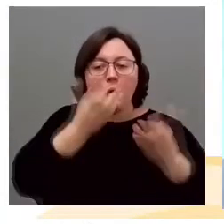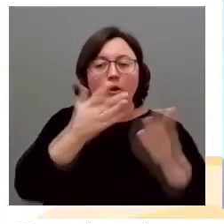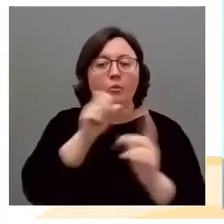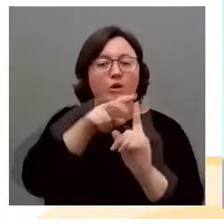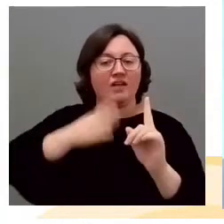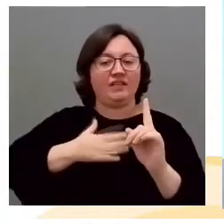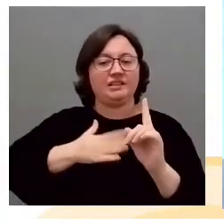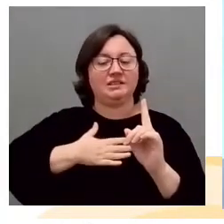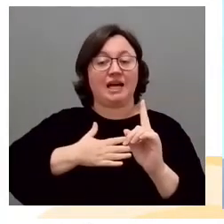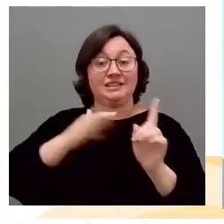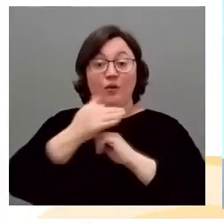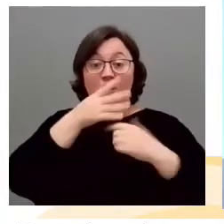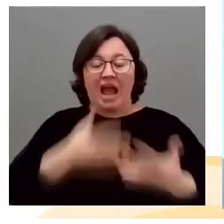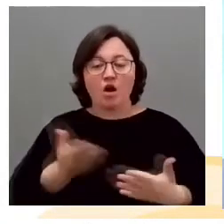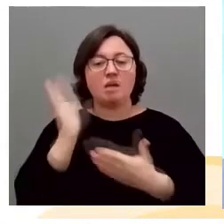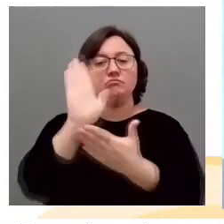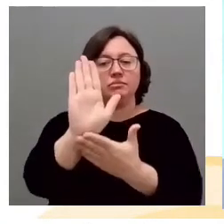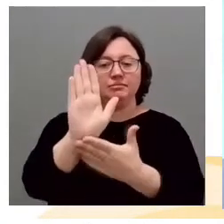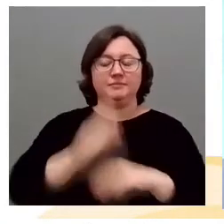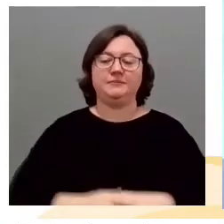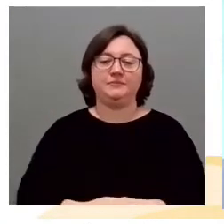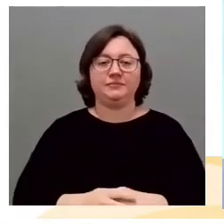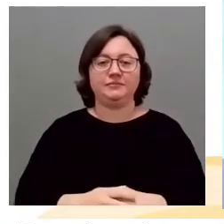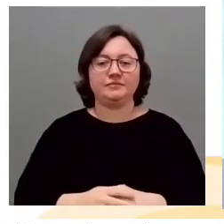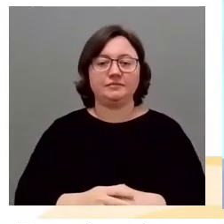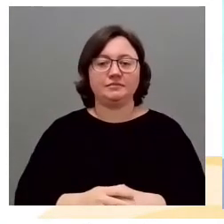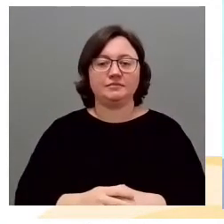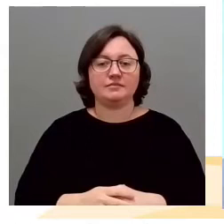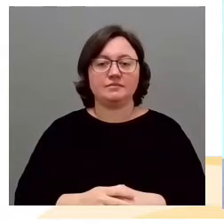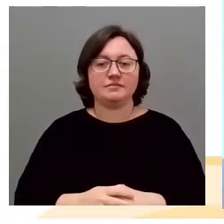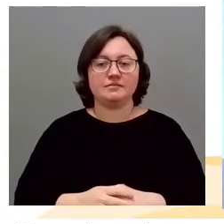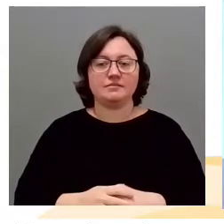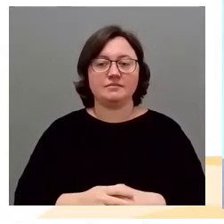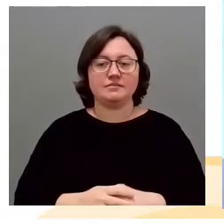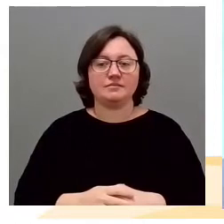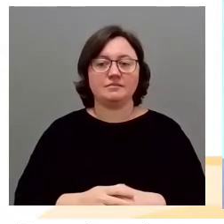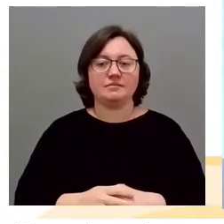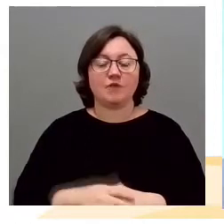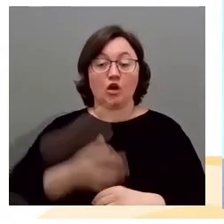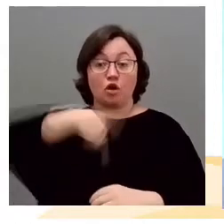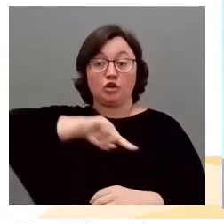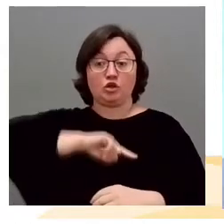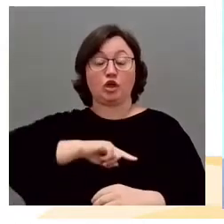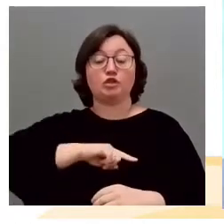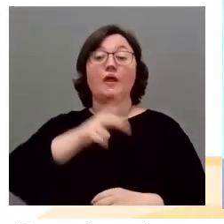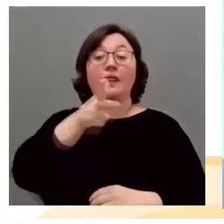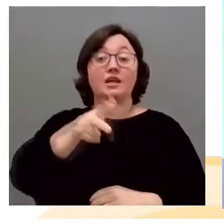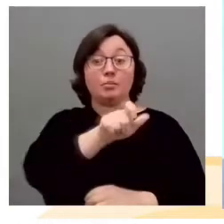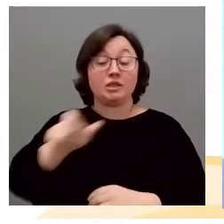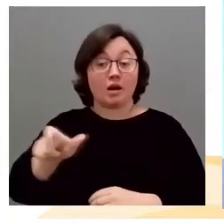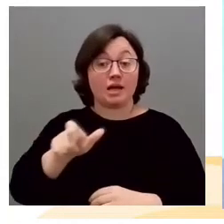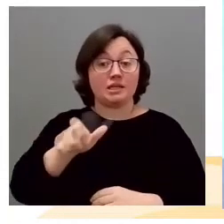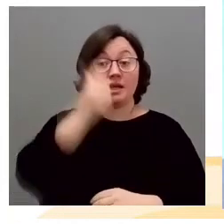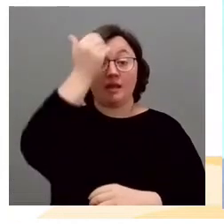la situación actual y demandar algunos derechos para las personas